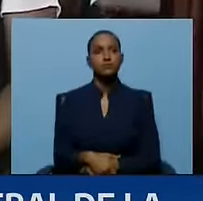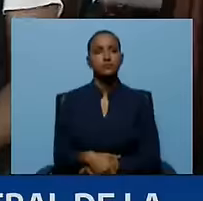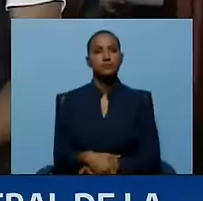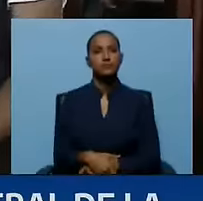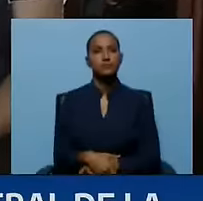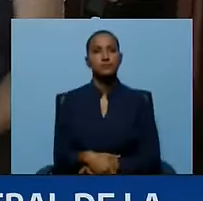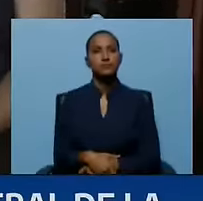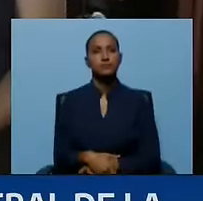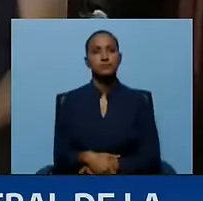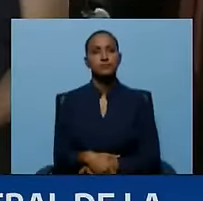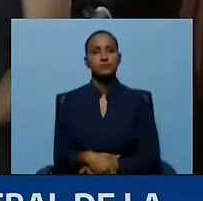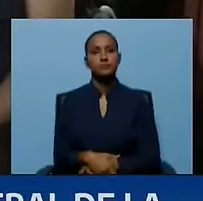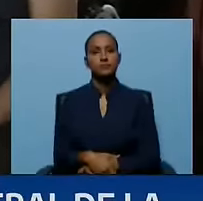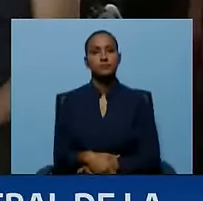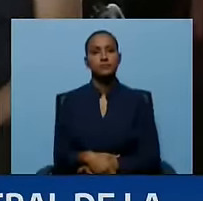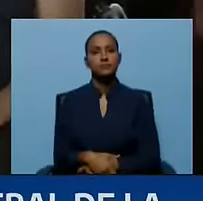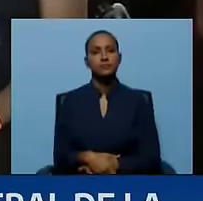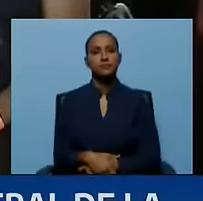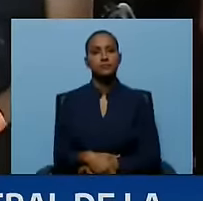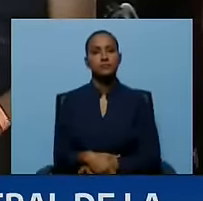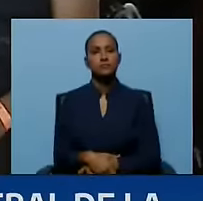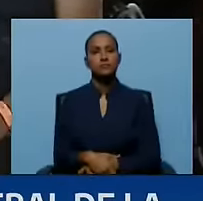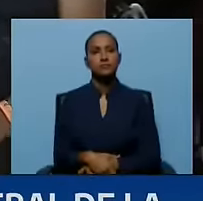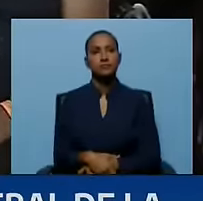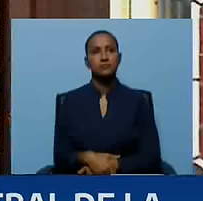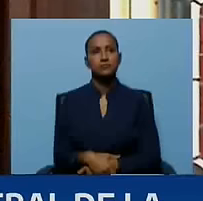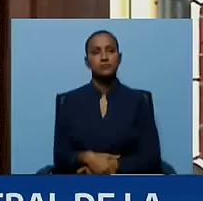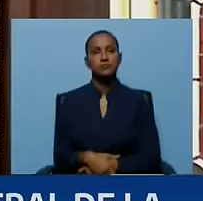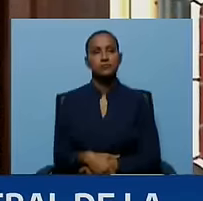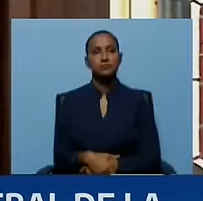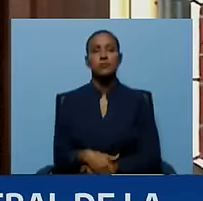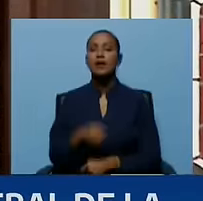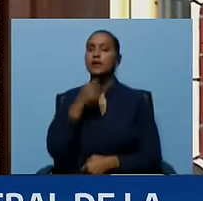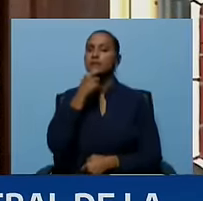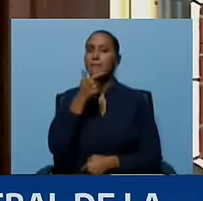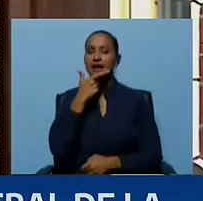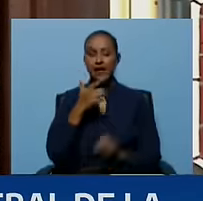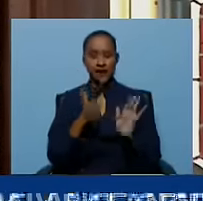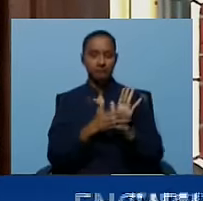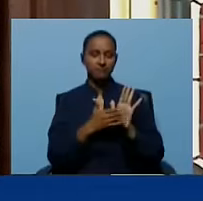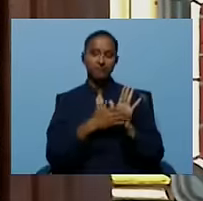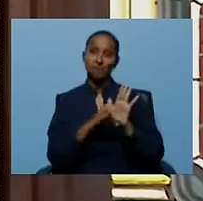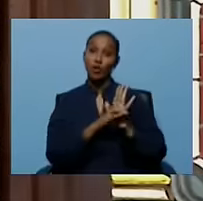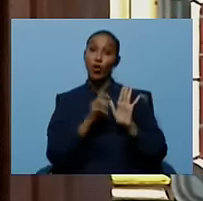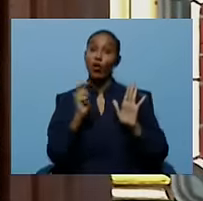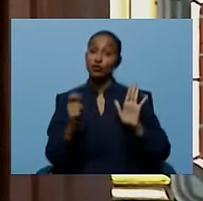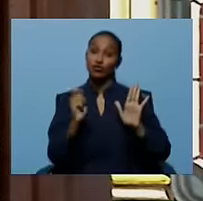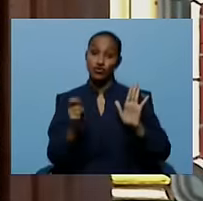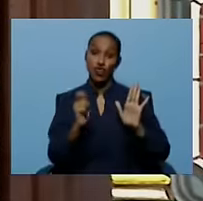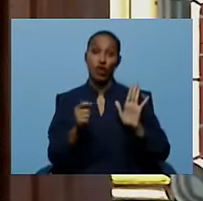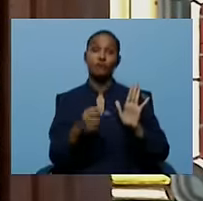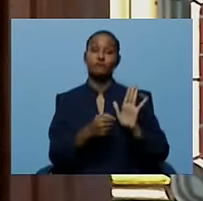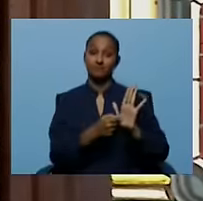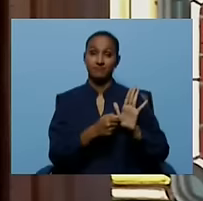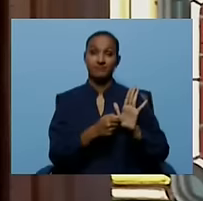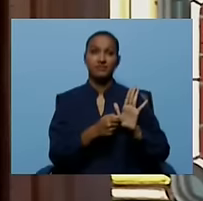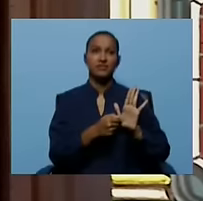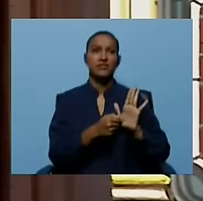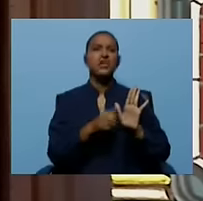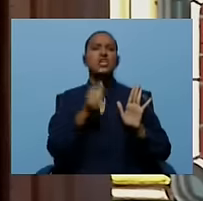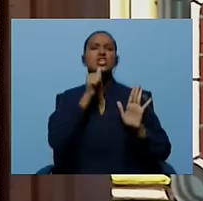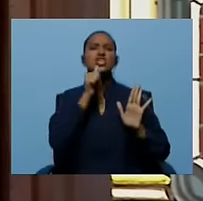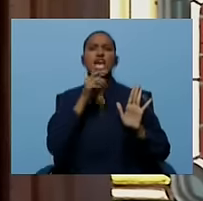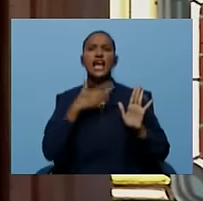Y por ahí se va. Qué bella. Esta niña. ¿Quién trató de destruir a esta